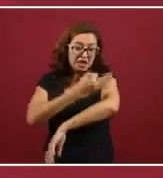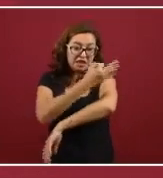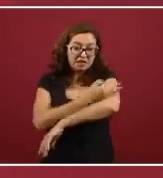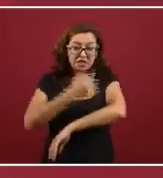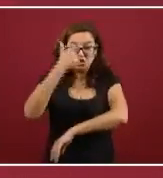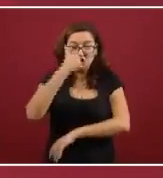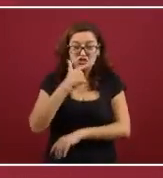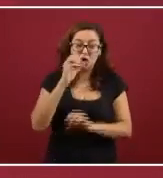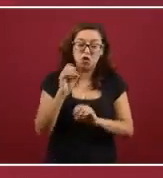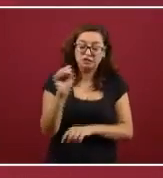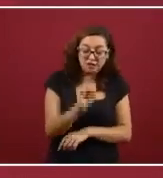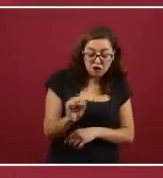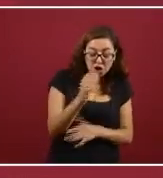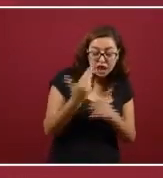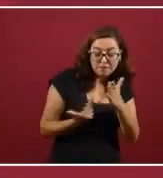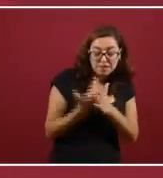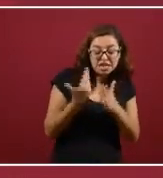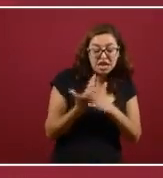el sábado,